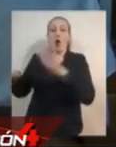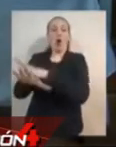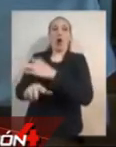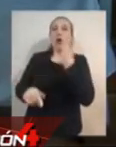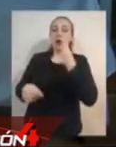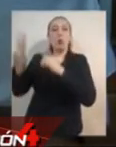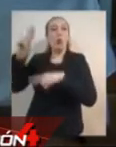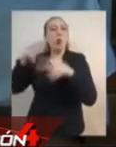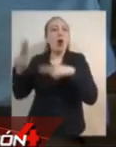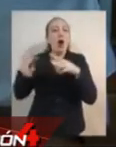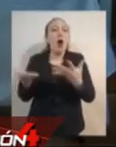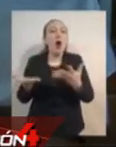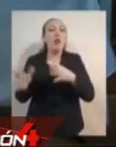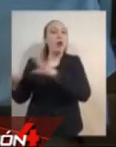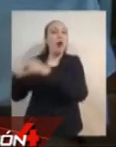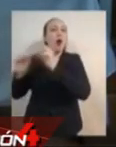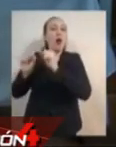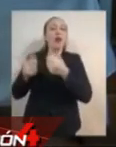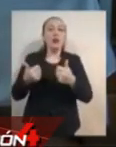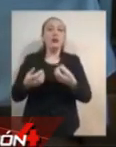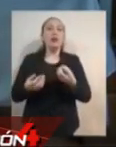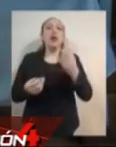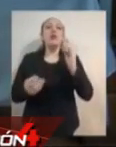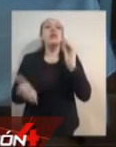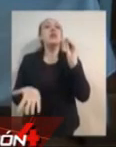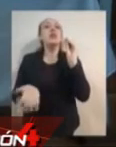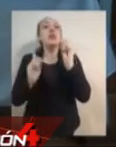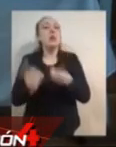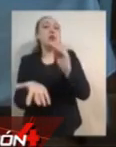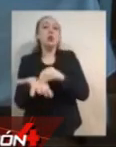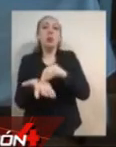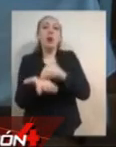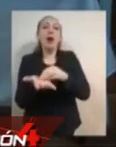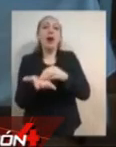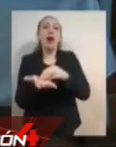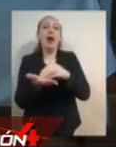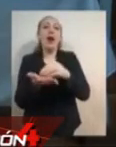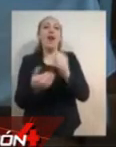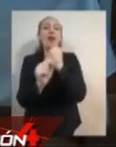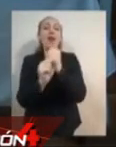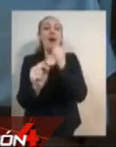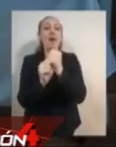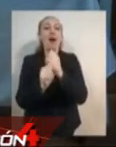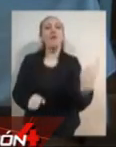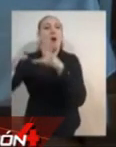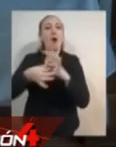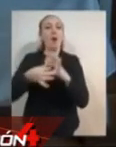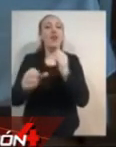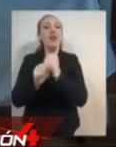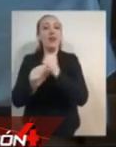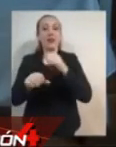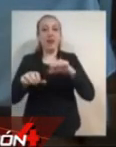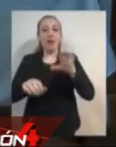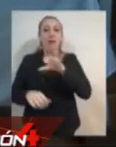tarea, felicitándolos y además sumándolos a este trabajo de logística que se está realizando en la